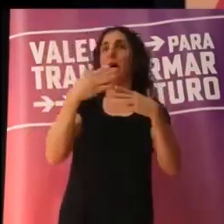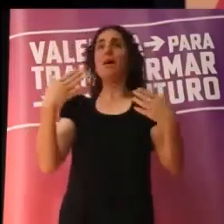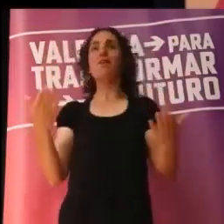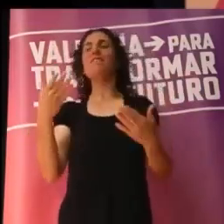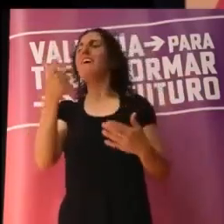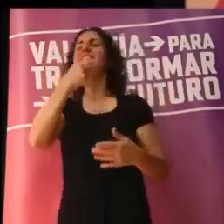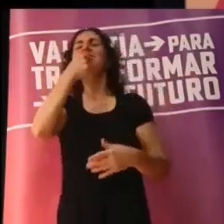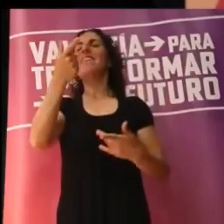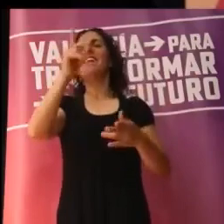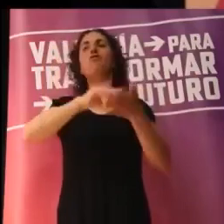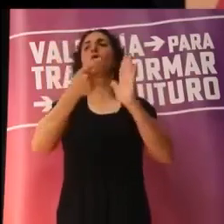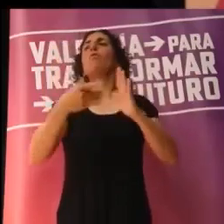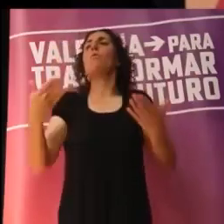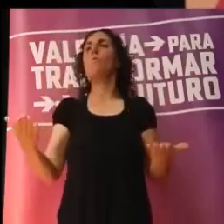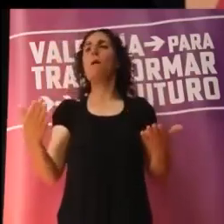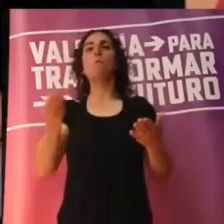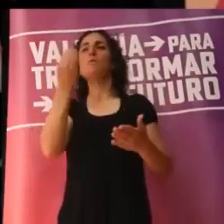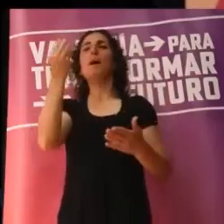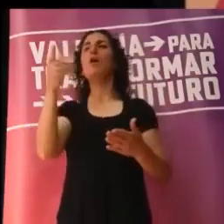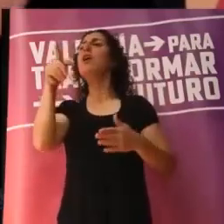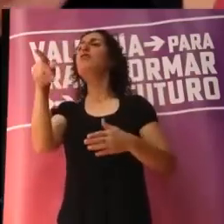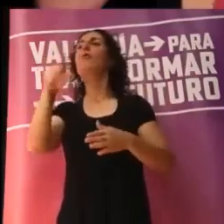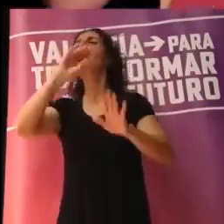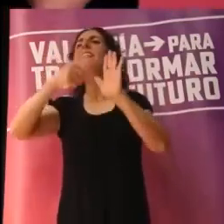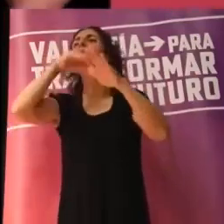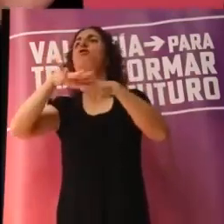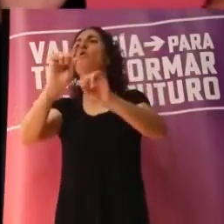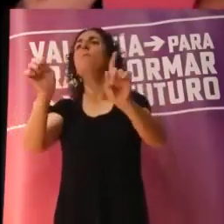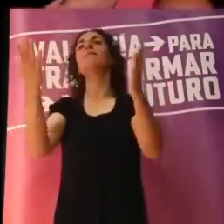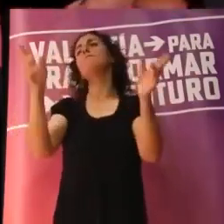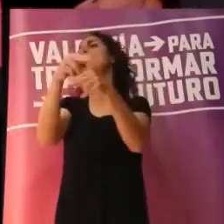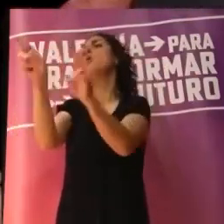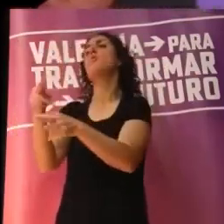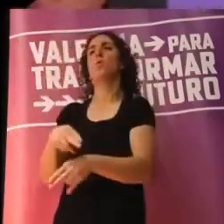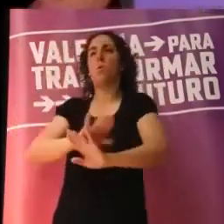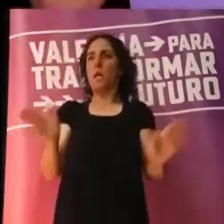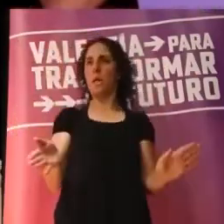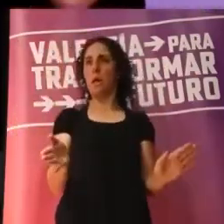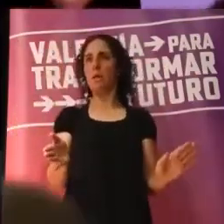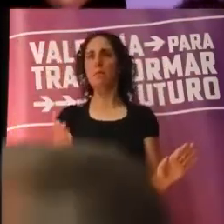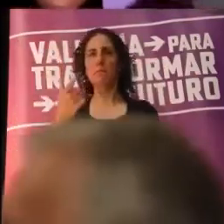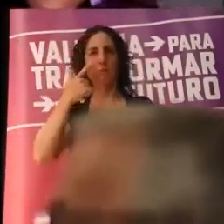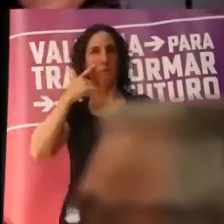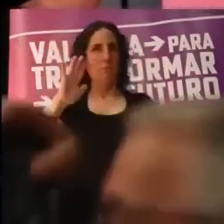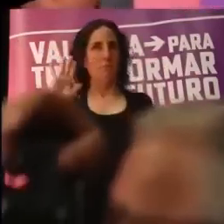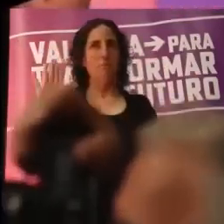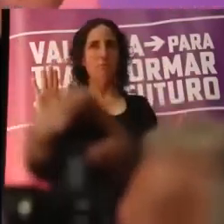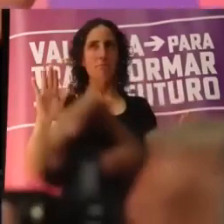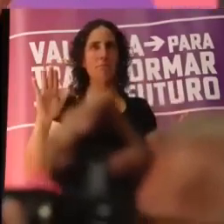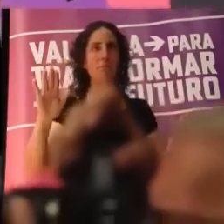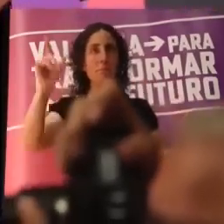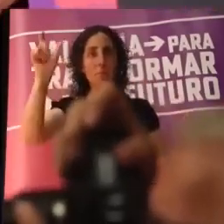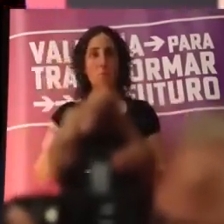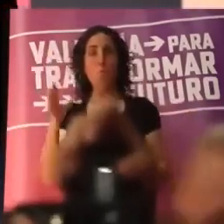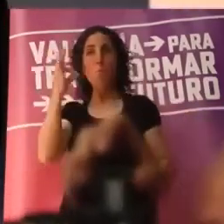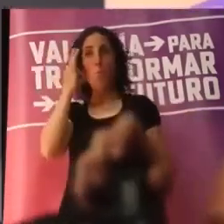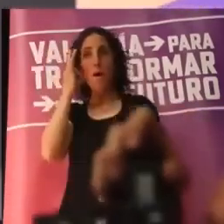a los vascos y a quien haga falta. Ojo con lo que está diciendo Juliana aquí. Porque aquí lo que está